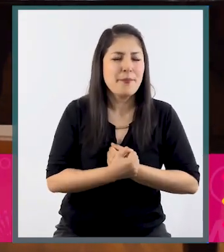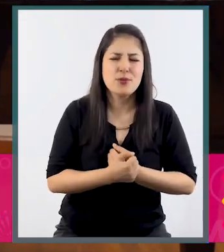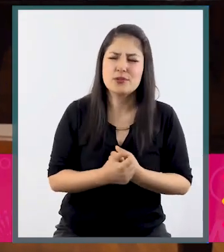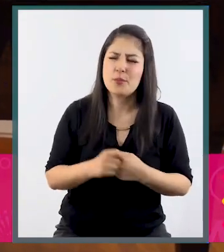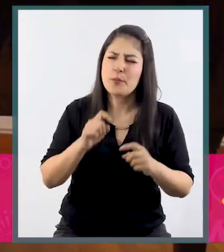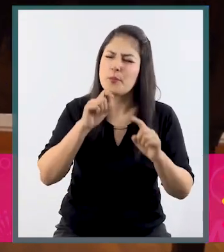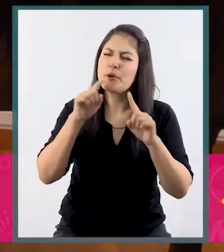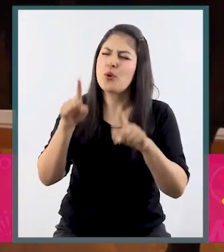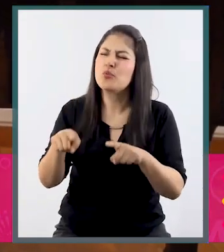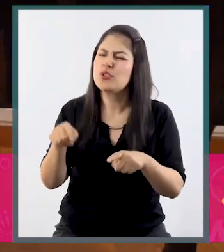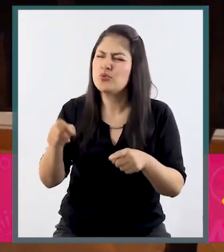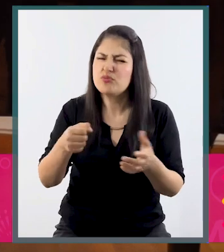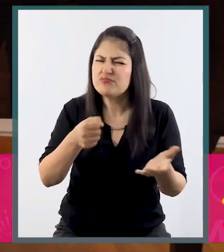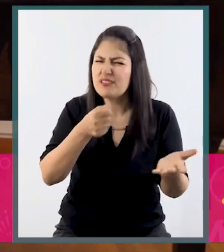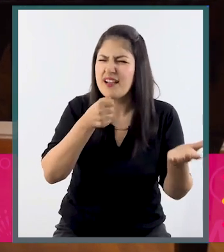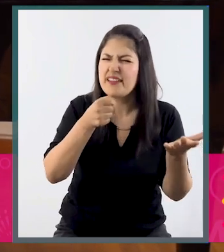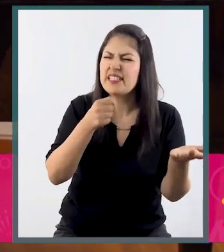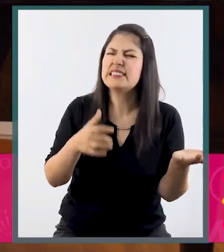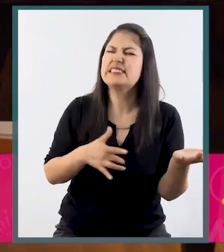esta canción?